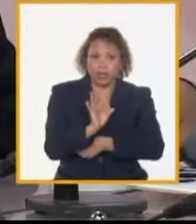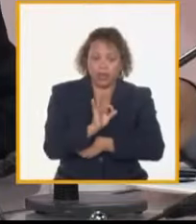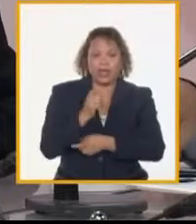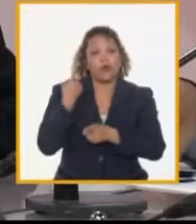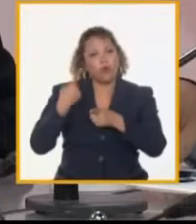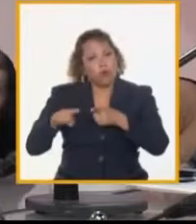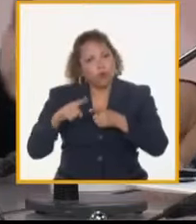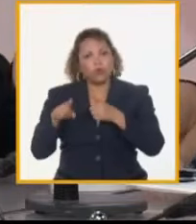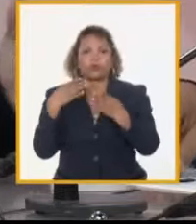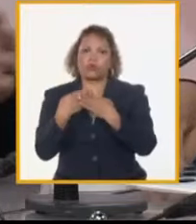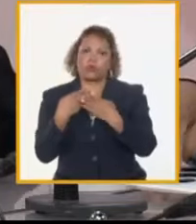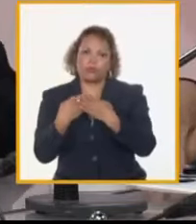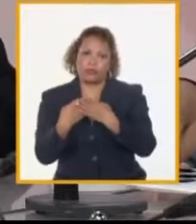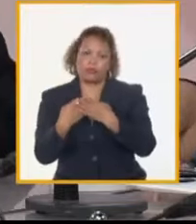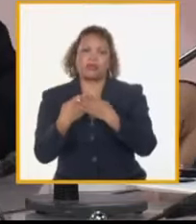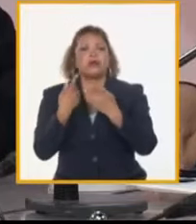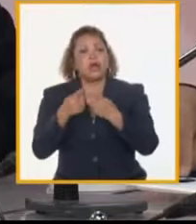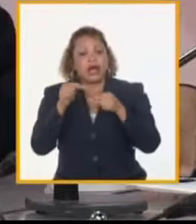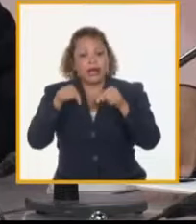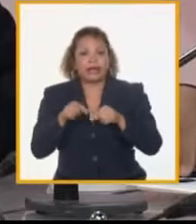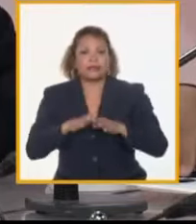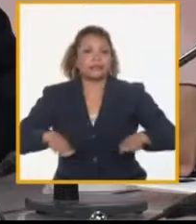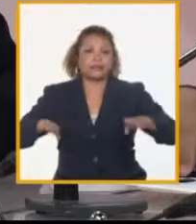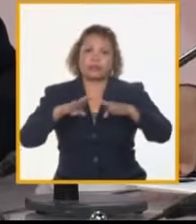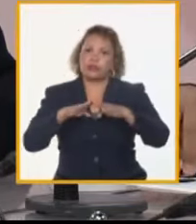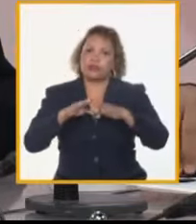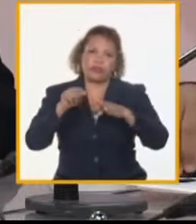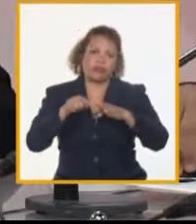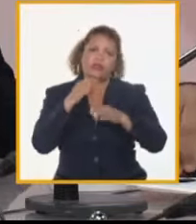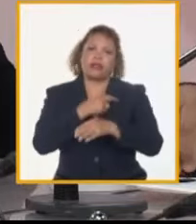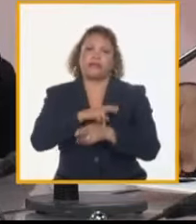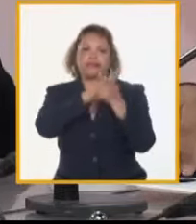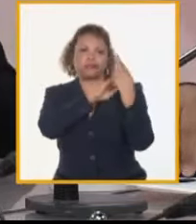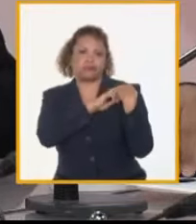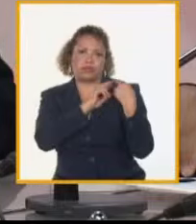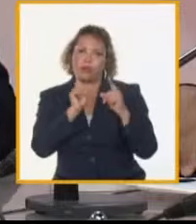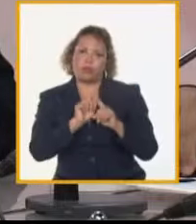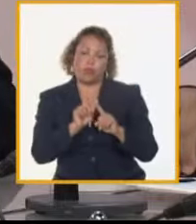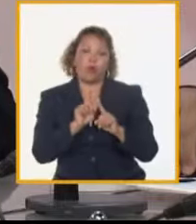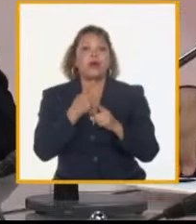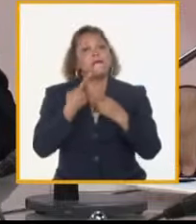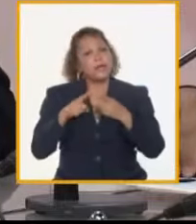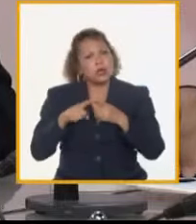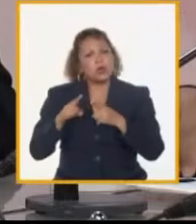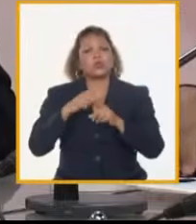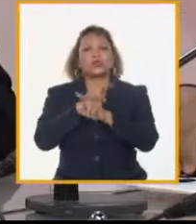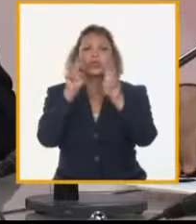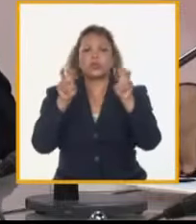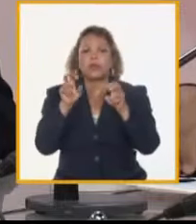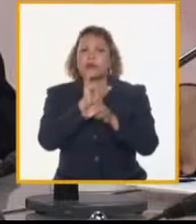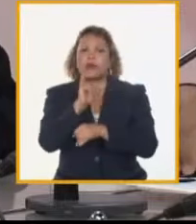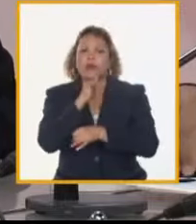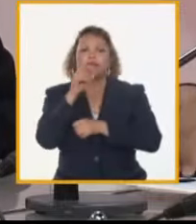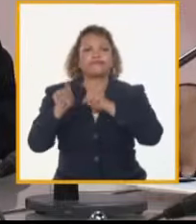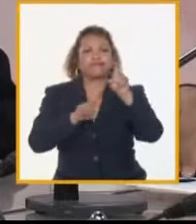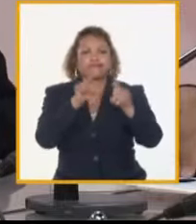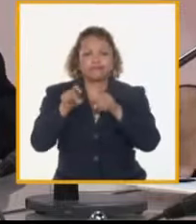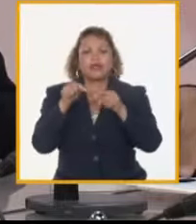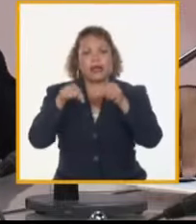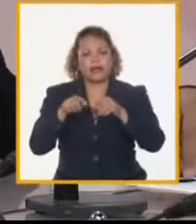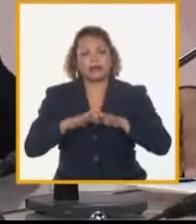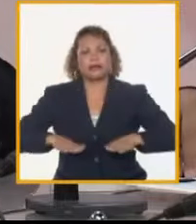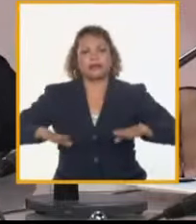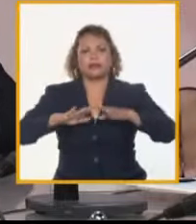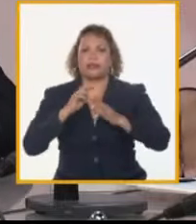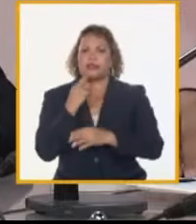no los traemos acá a la mesa redonda, no son ellos los responsables, pero sí muchos otros temas de los que ustedes nos hablaron. Me acompañan como en la